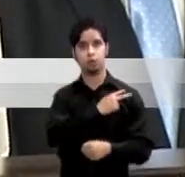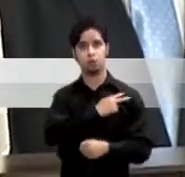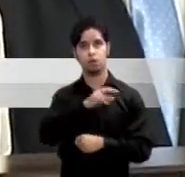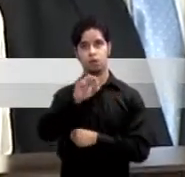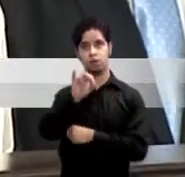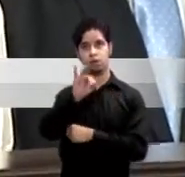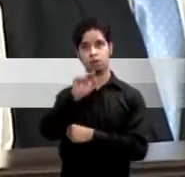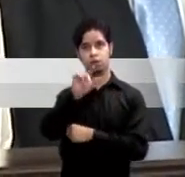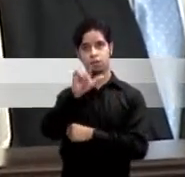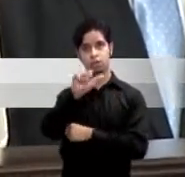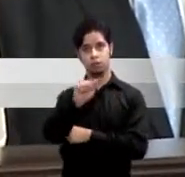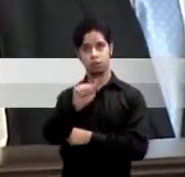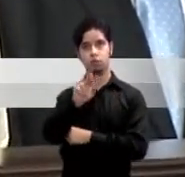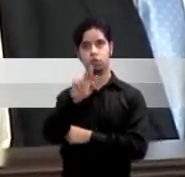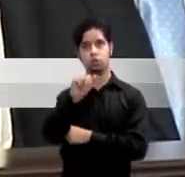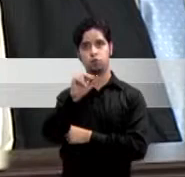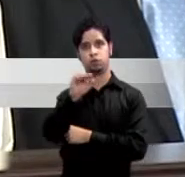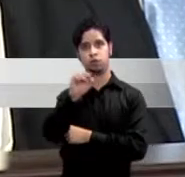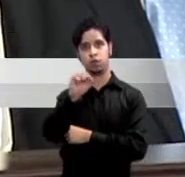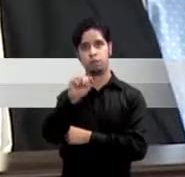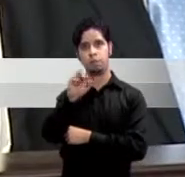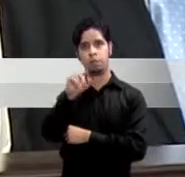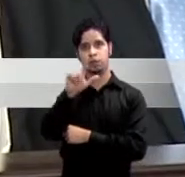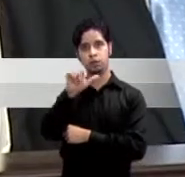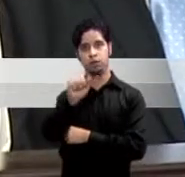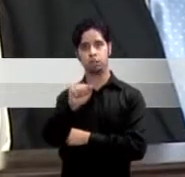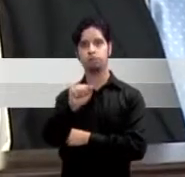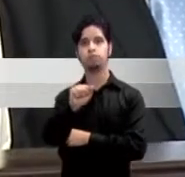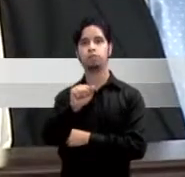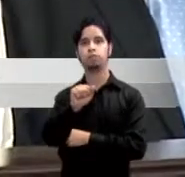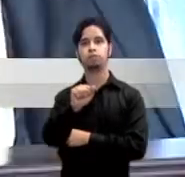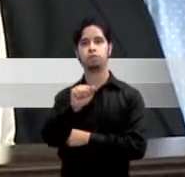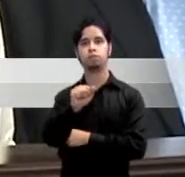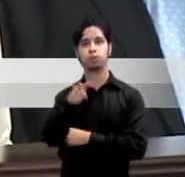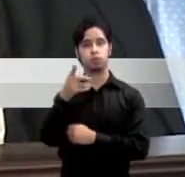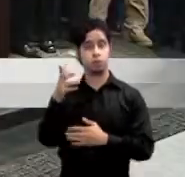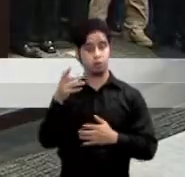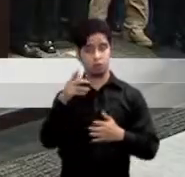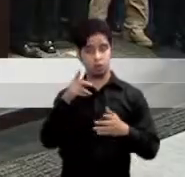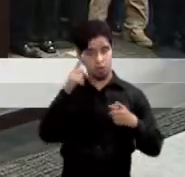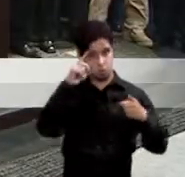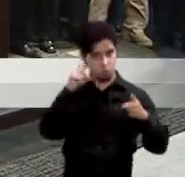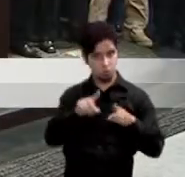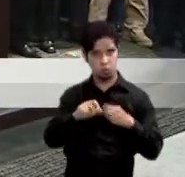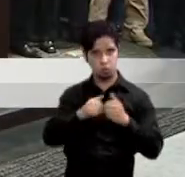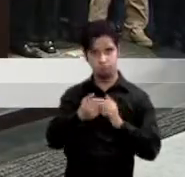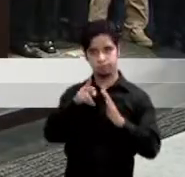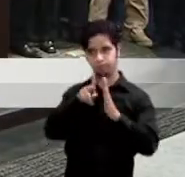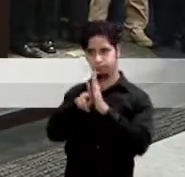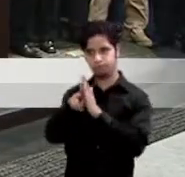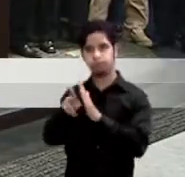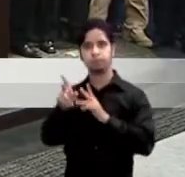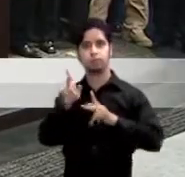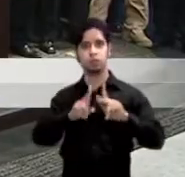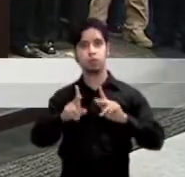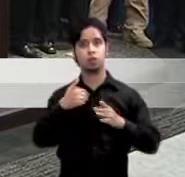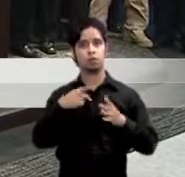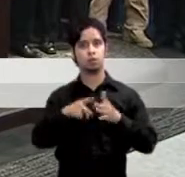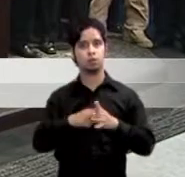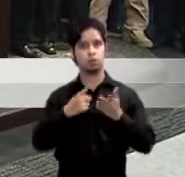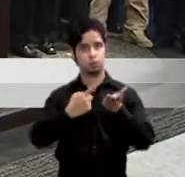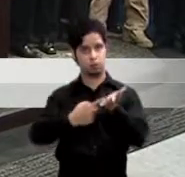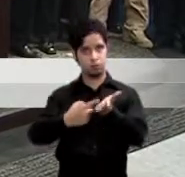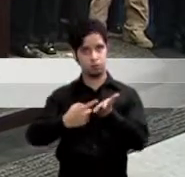quien detalló que el grupo actuó en concierto y común acuerdo para asesinar a la gente y así detener una investigación